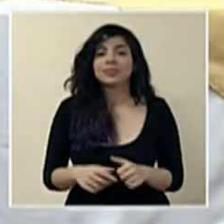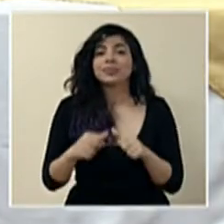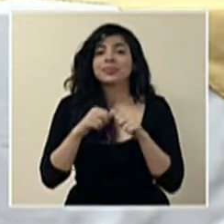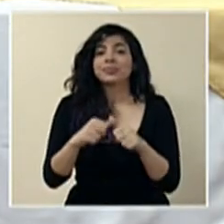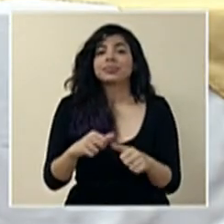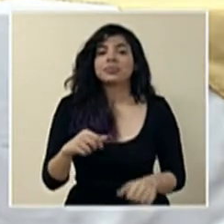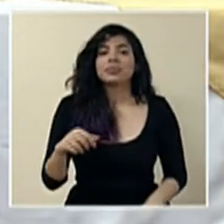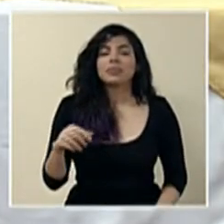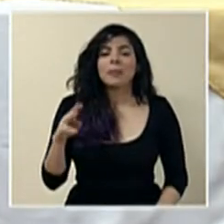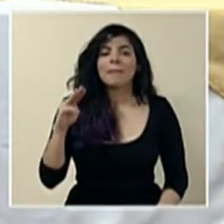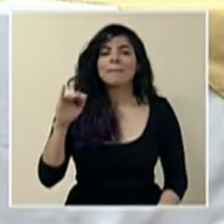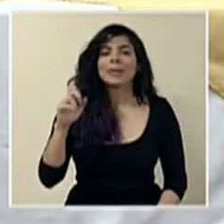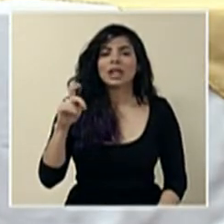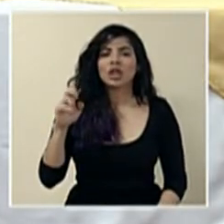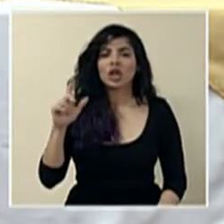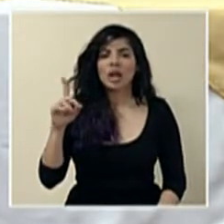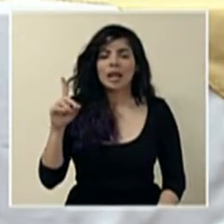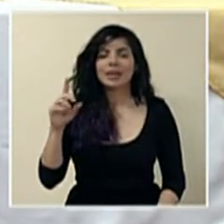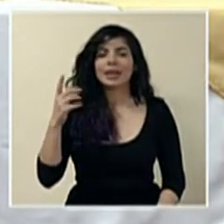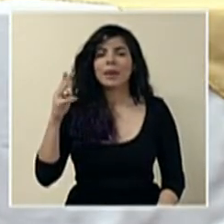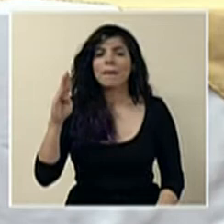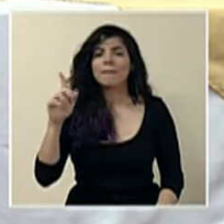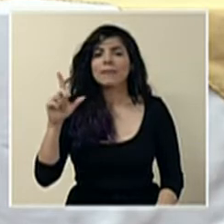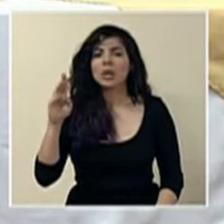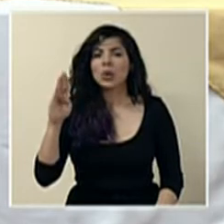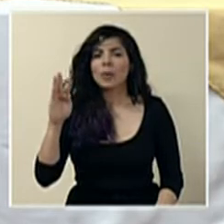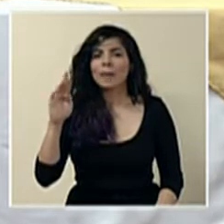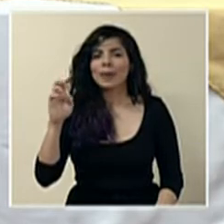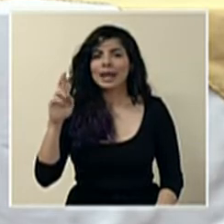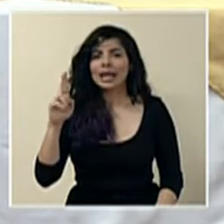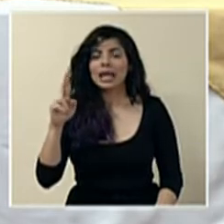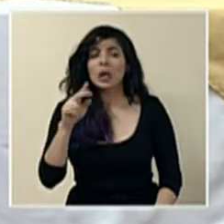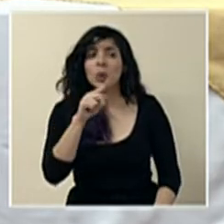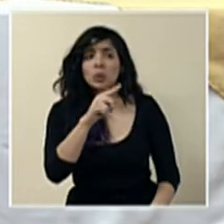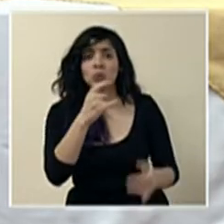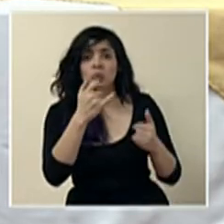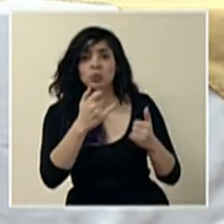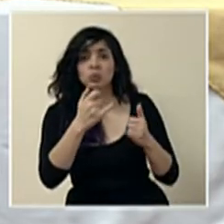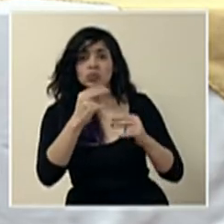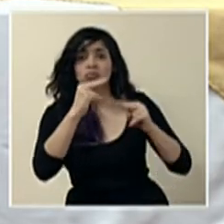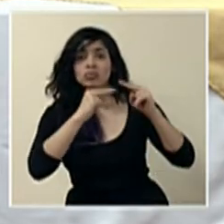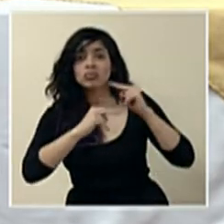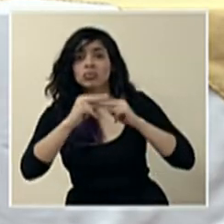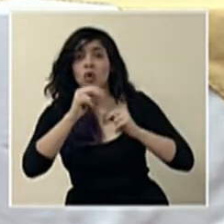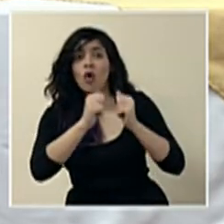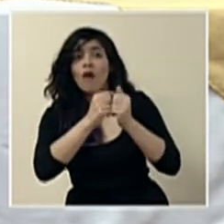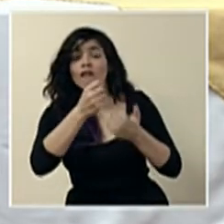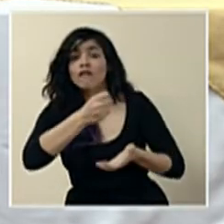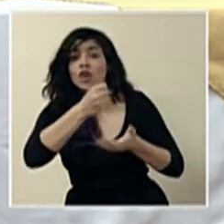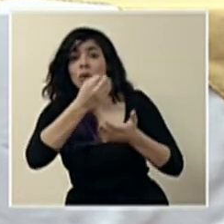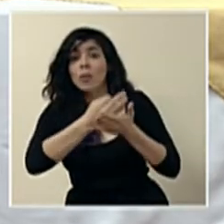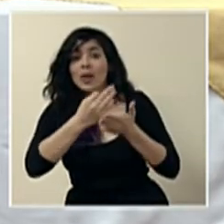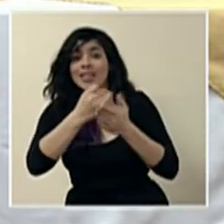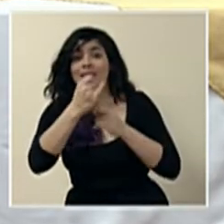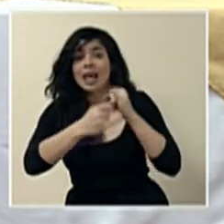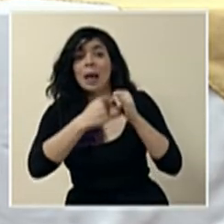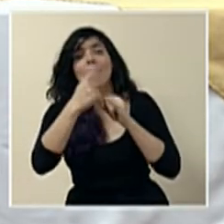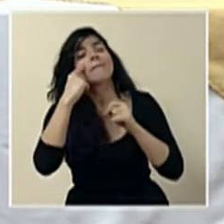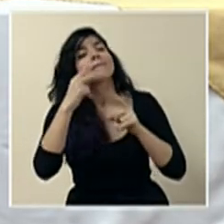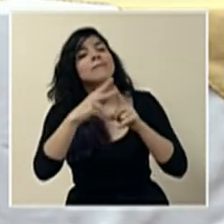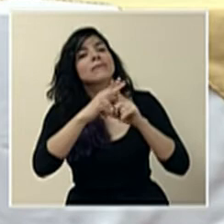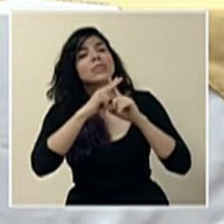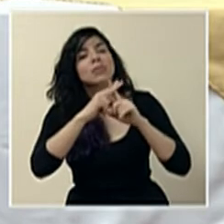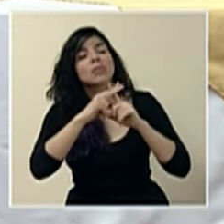Continuamos con Mike McDonald de Bloomberg. ¿Pueden aclarar si están actualmente en negociaciones formales con el Fondo Monetario Internacional para un programa